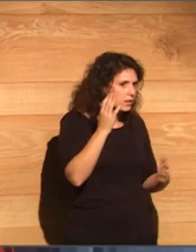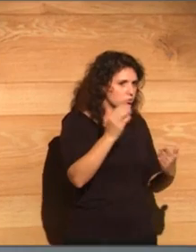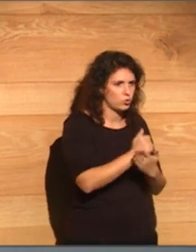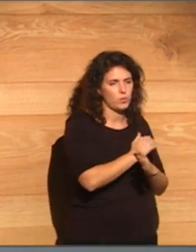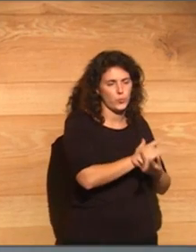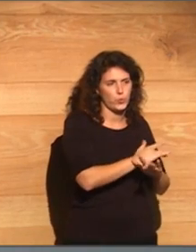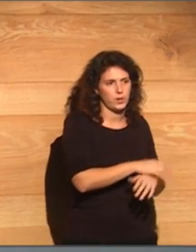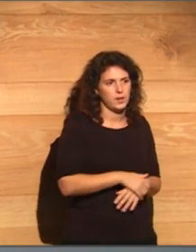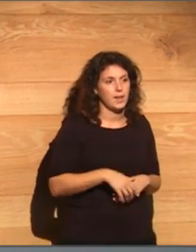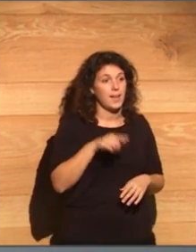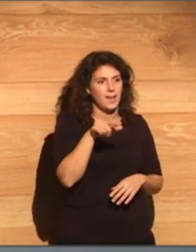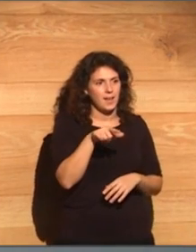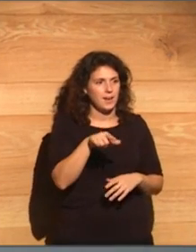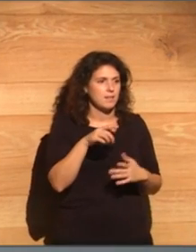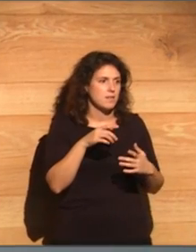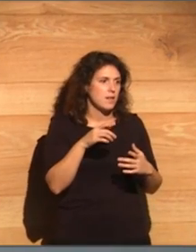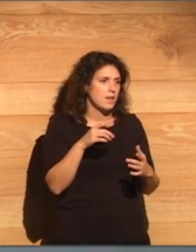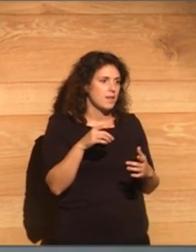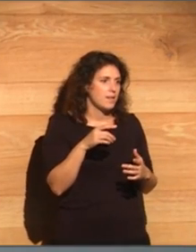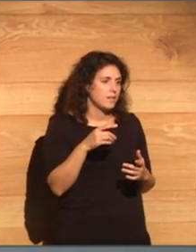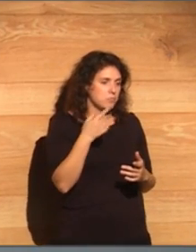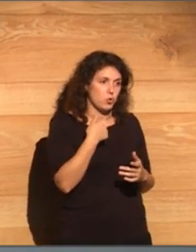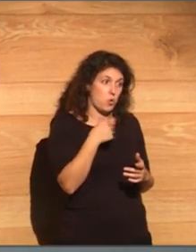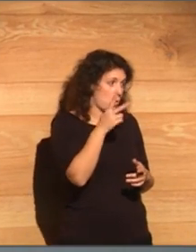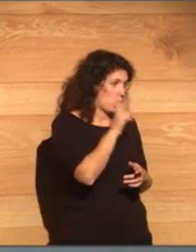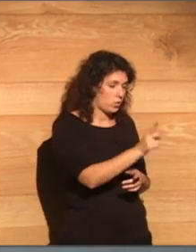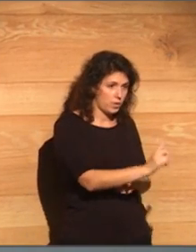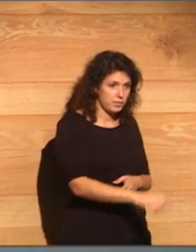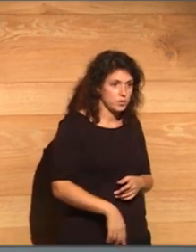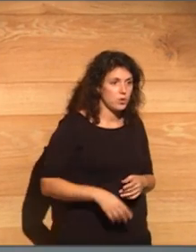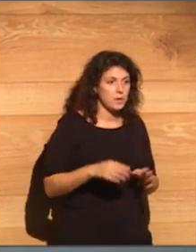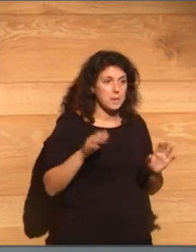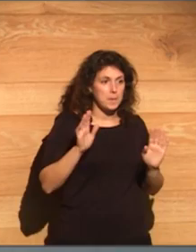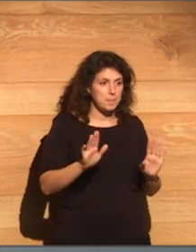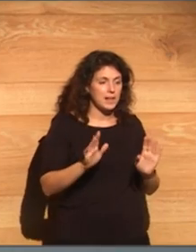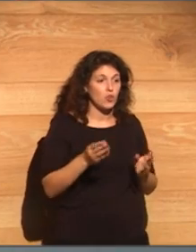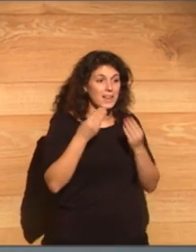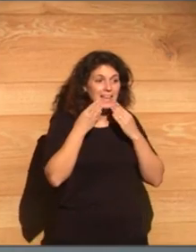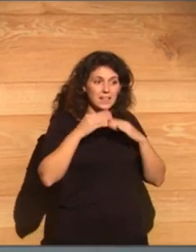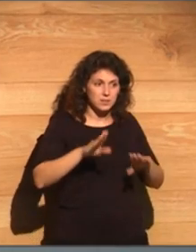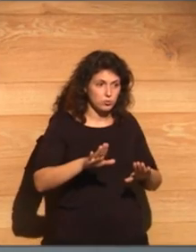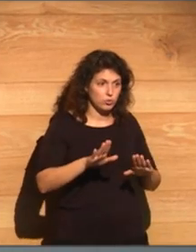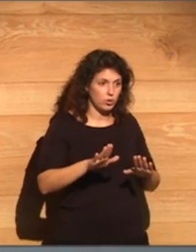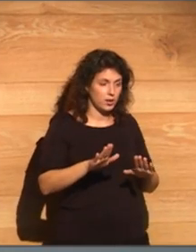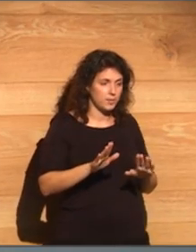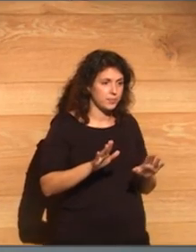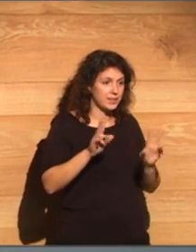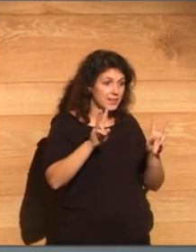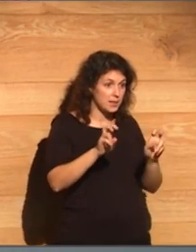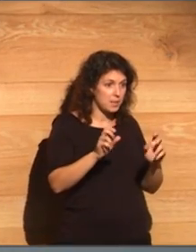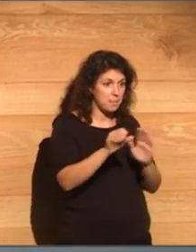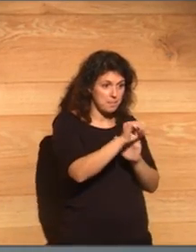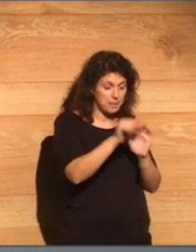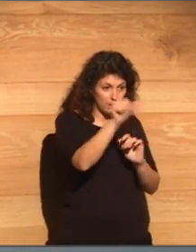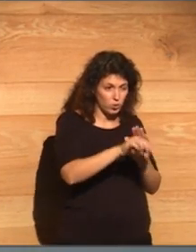tampoco. Pero le gusta el billar, que al final eso también le ennoblece. Fíjate, eso no lo había visto. Al final le ennoblece. De todas formas, en la historia del rodaje de